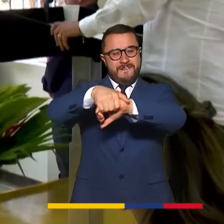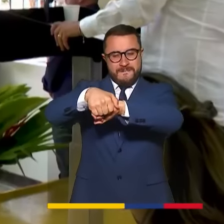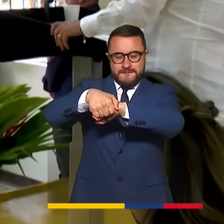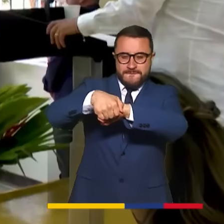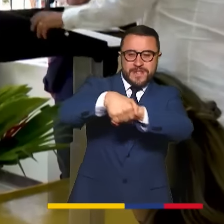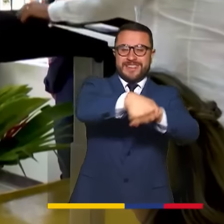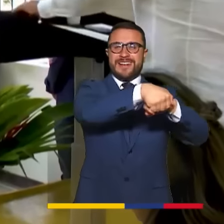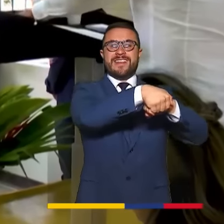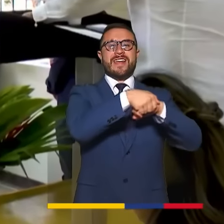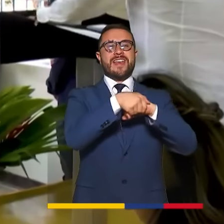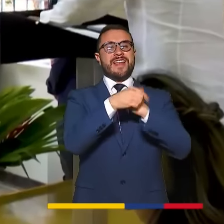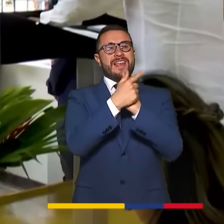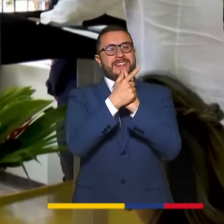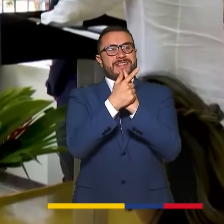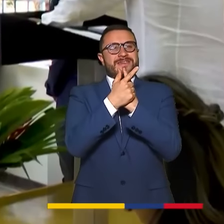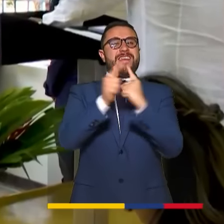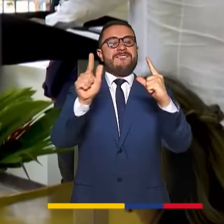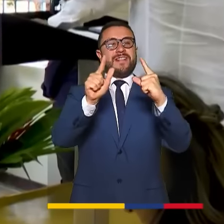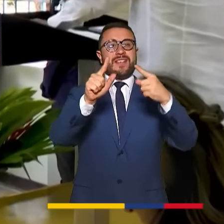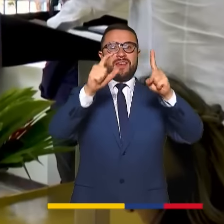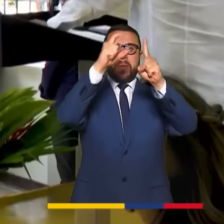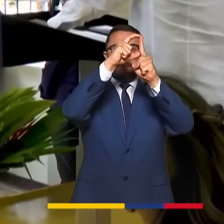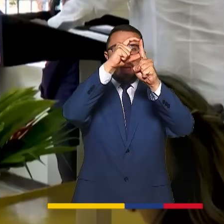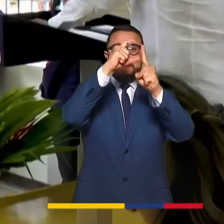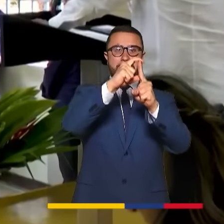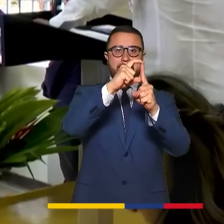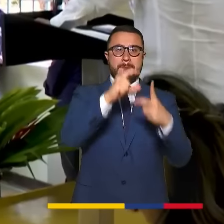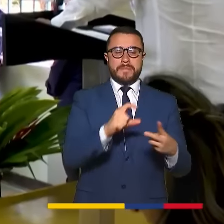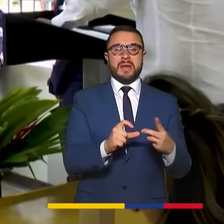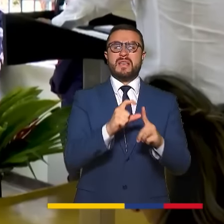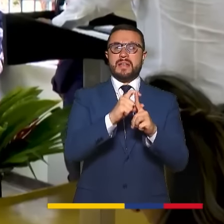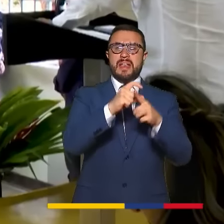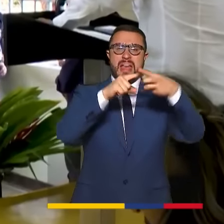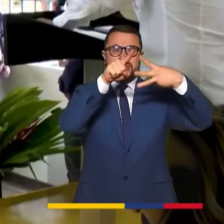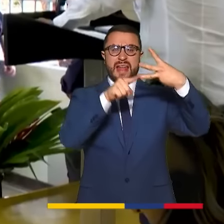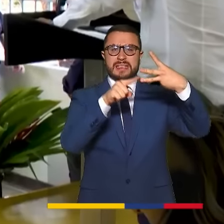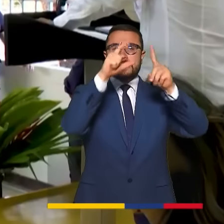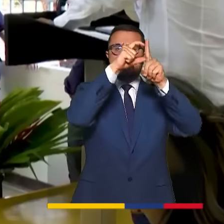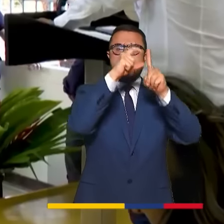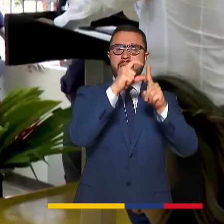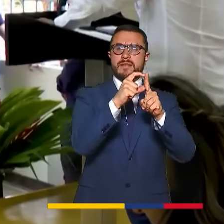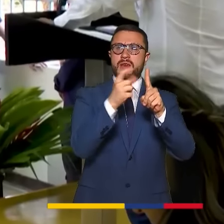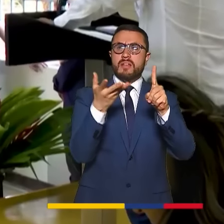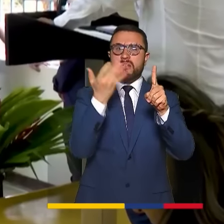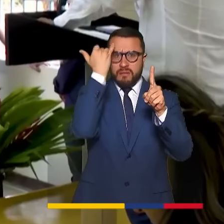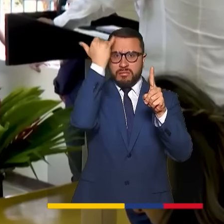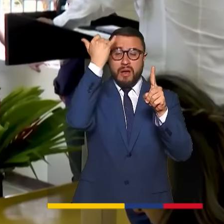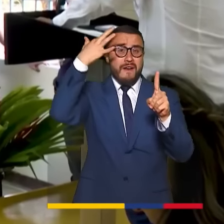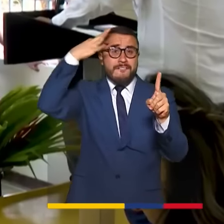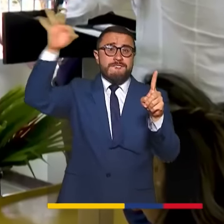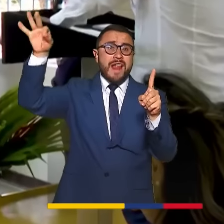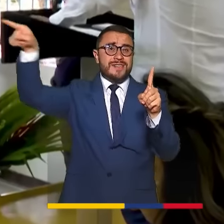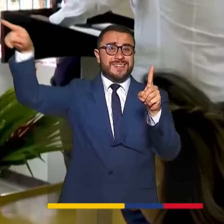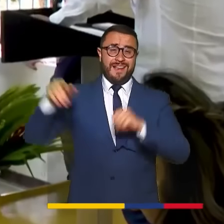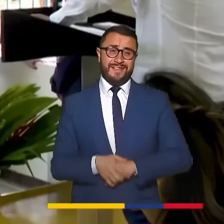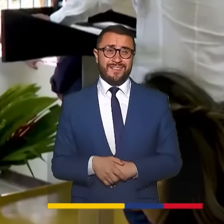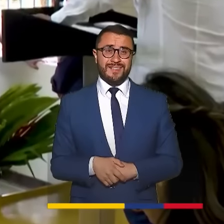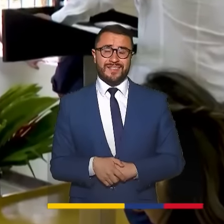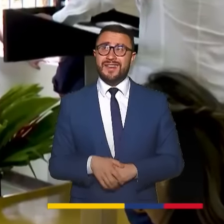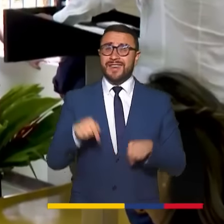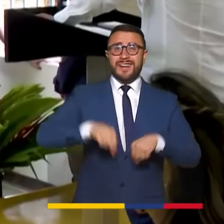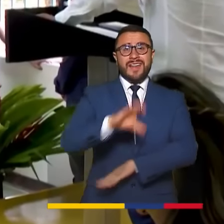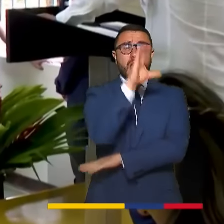Consigna revolucionaria francesa de la que somos hijos. La República de Colombia se debe